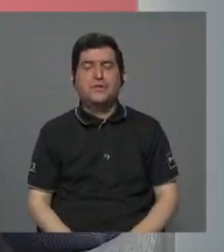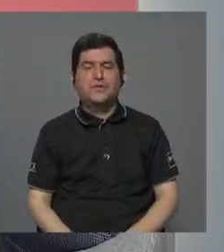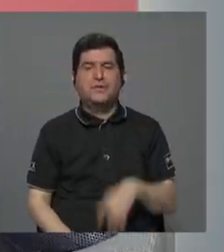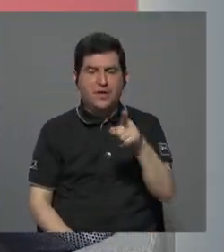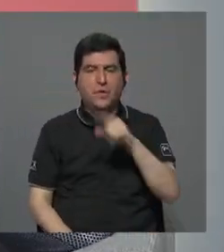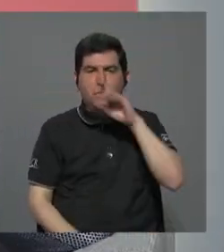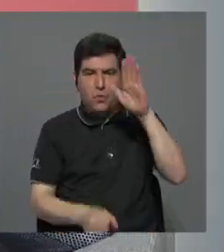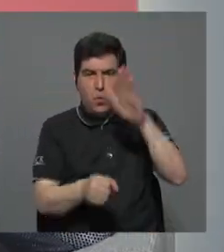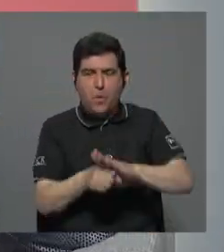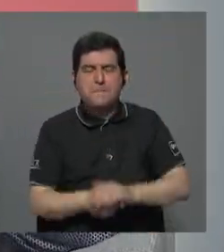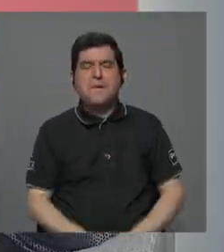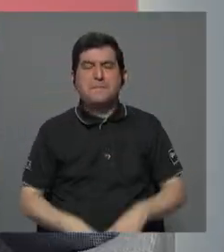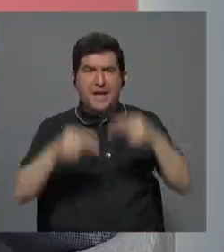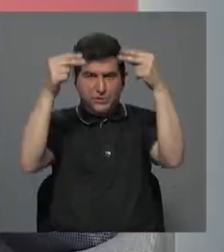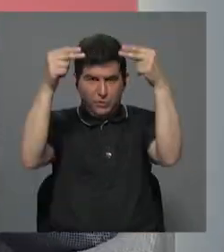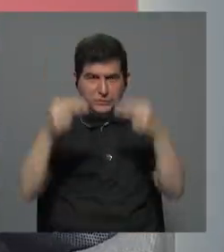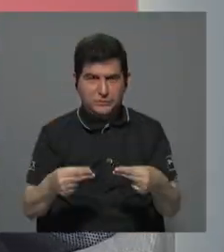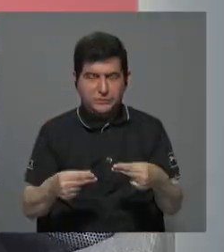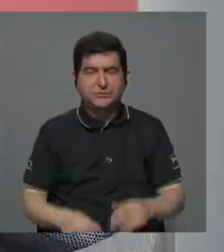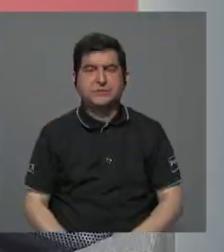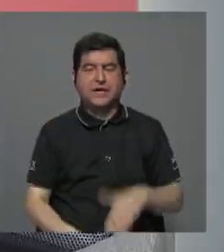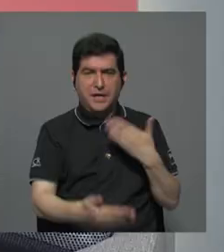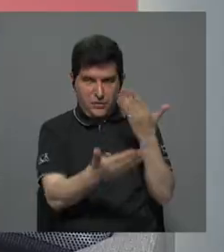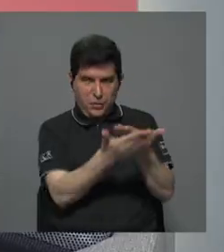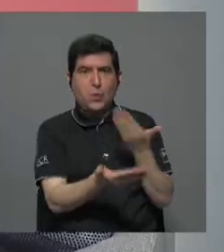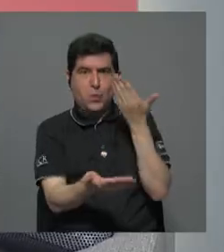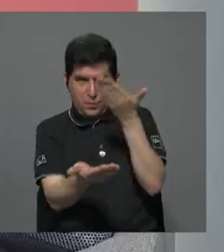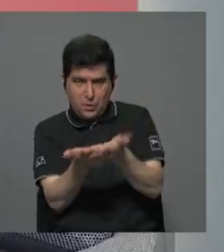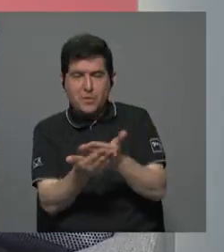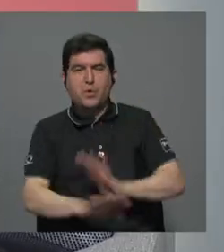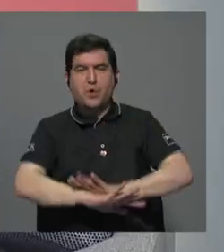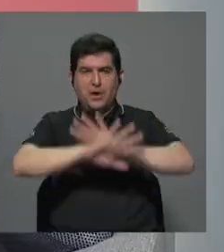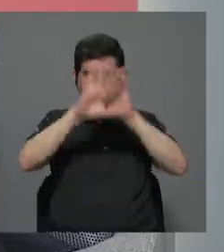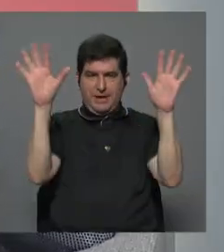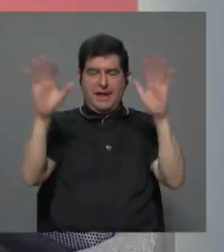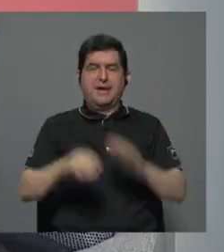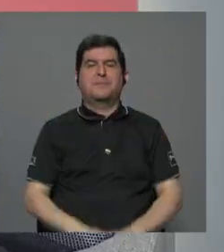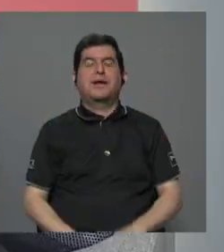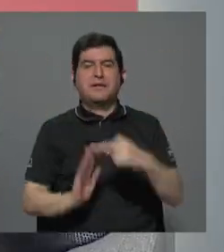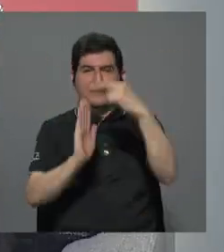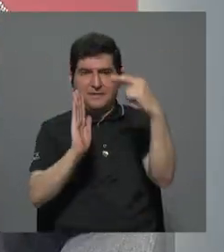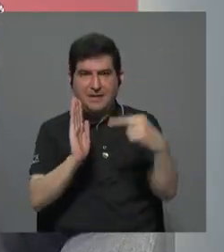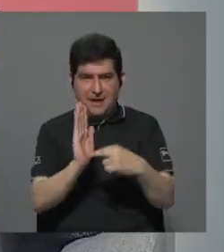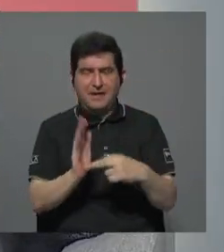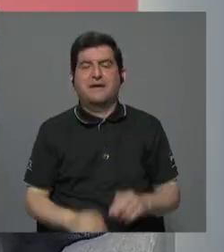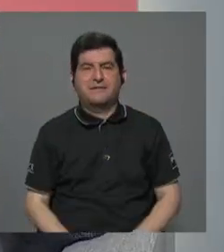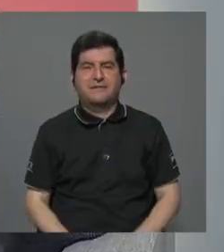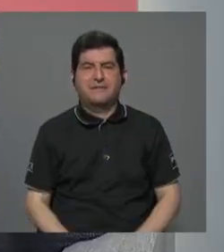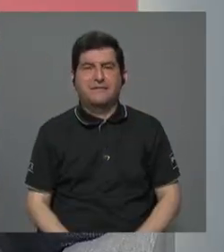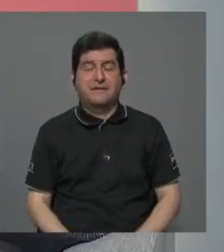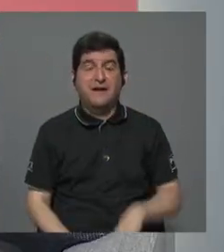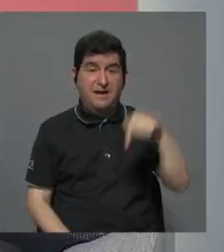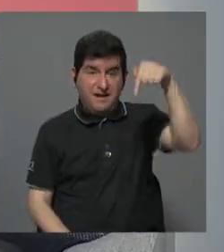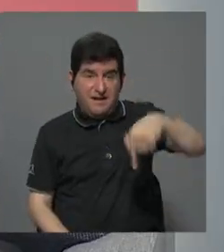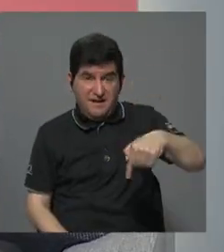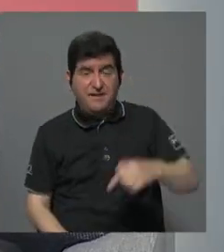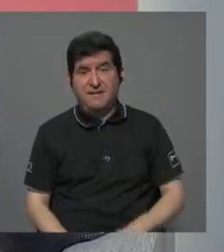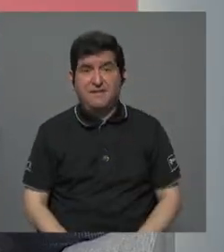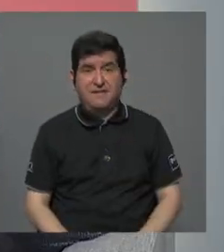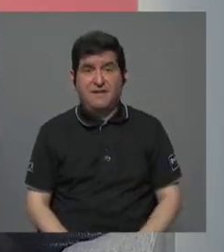fiscal como es como como se plantea claramente en esta regla fiscal entonces aquí